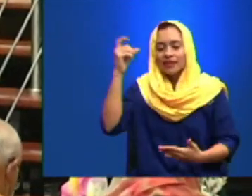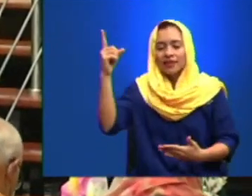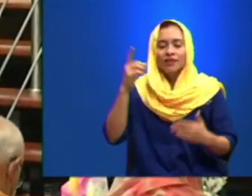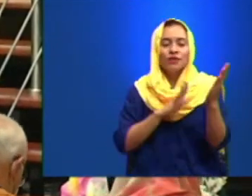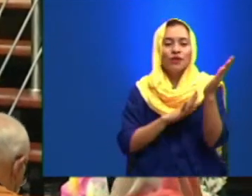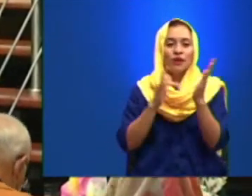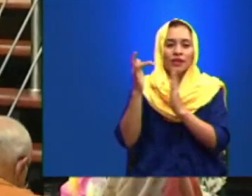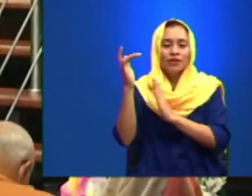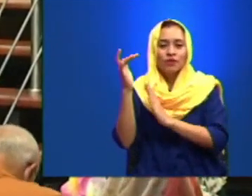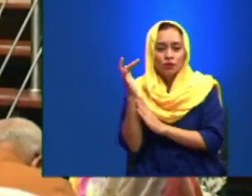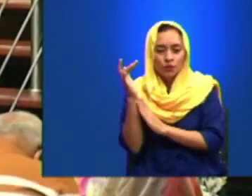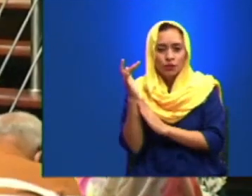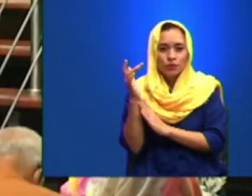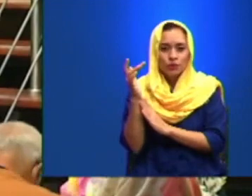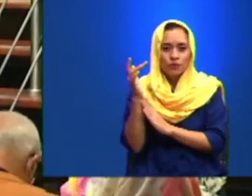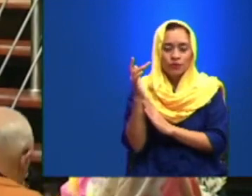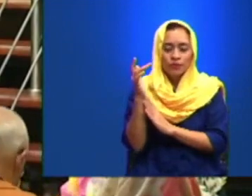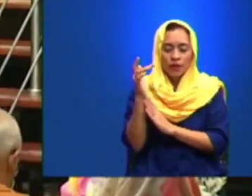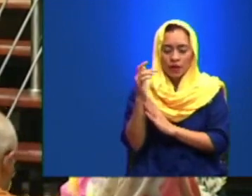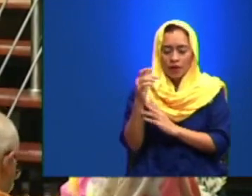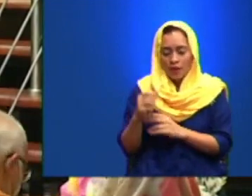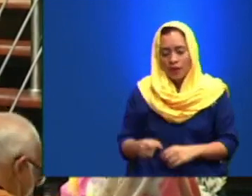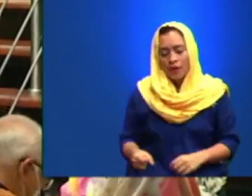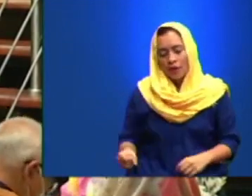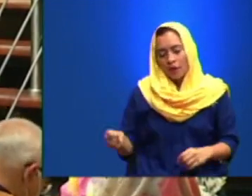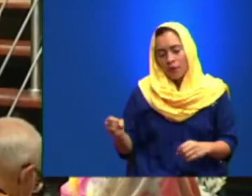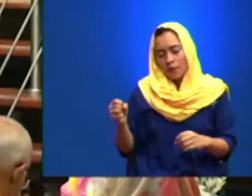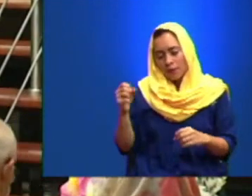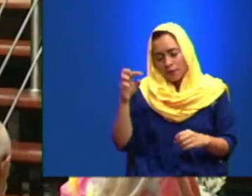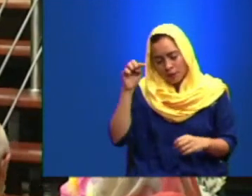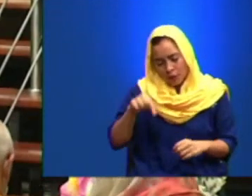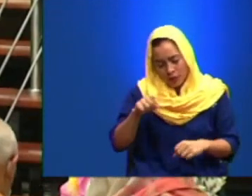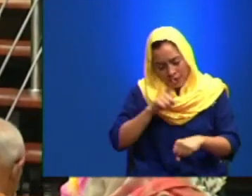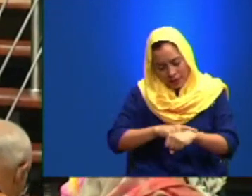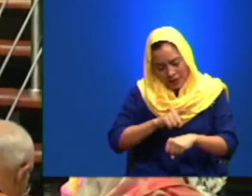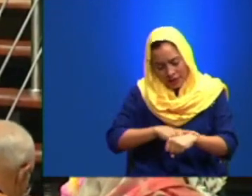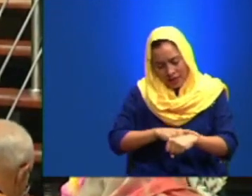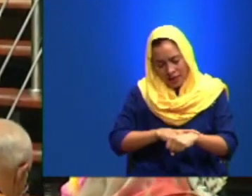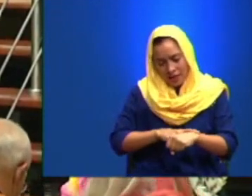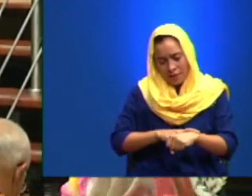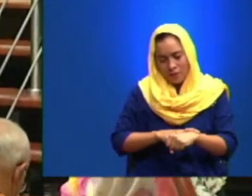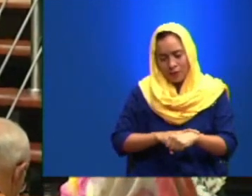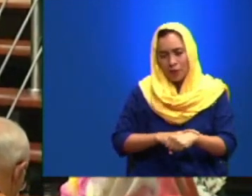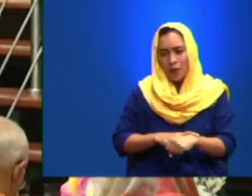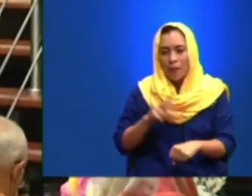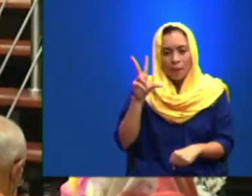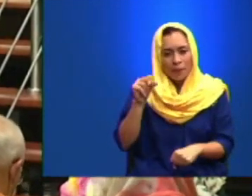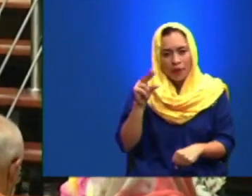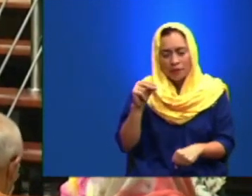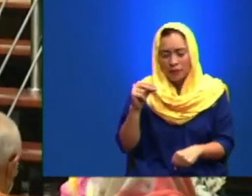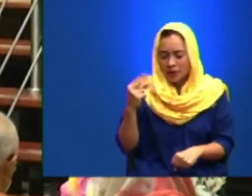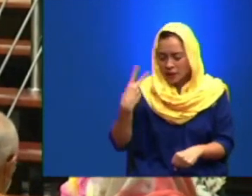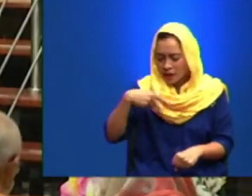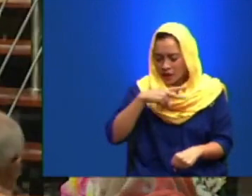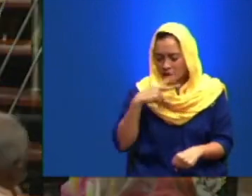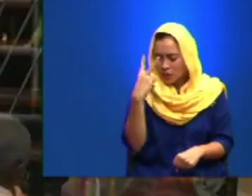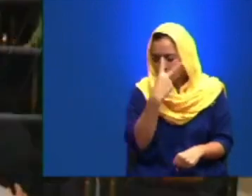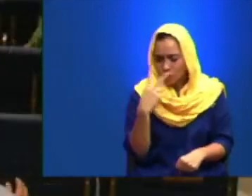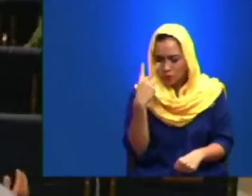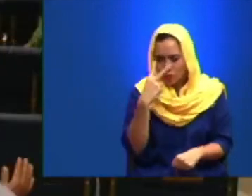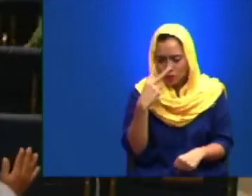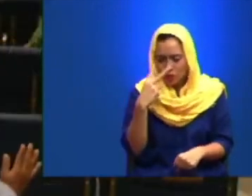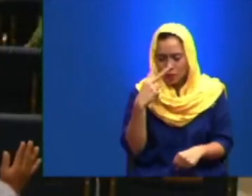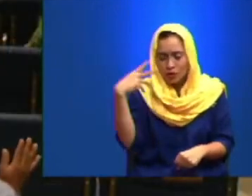a hacer que la información se convierta en rema a que nuestros ojos espirituales sean